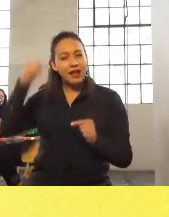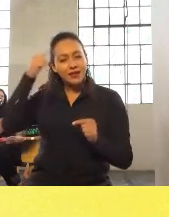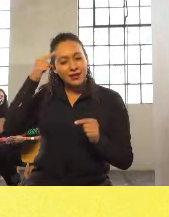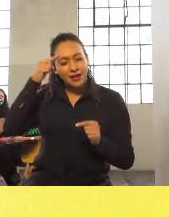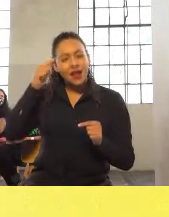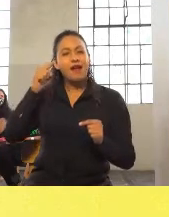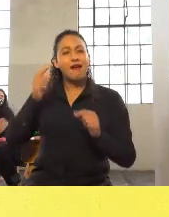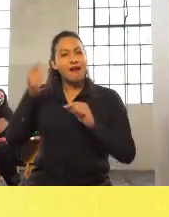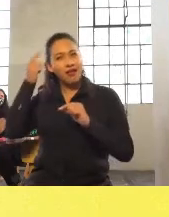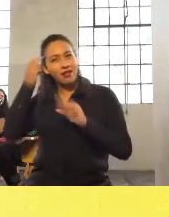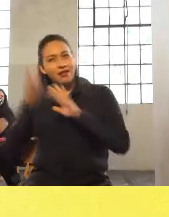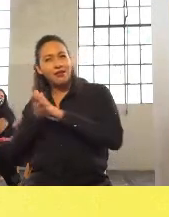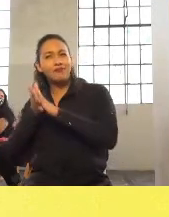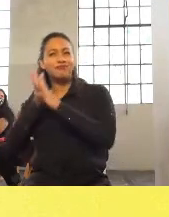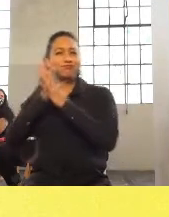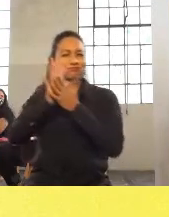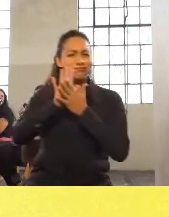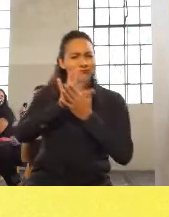mis procesos.